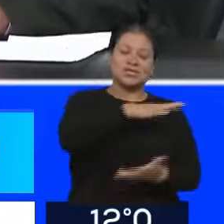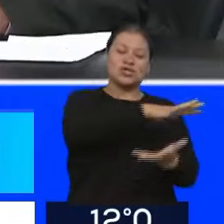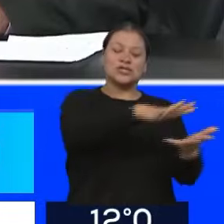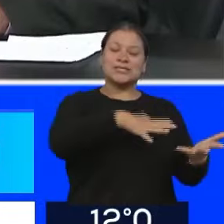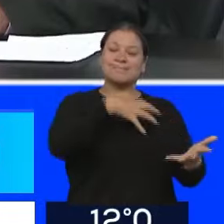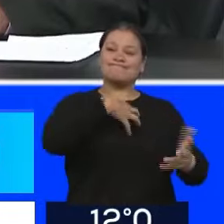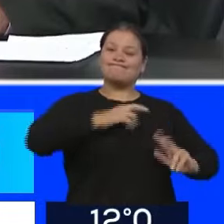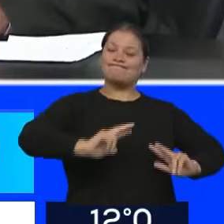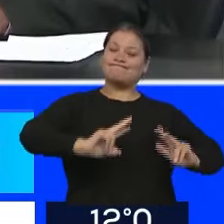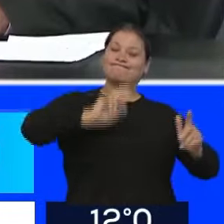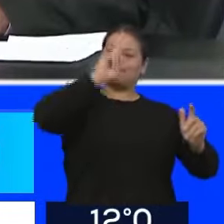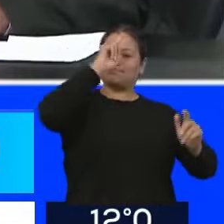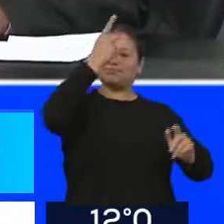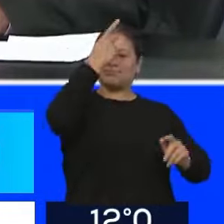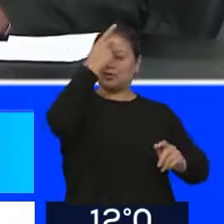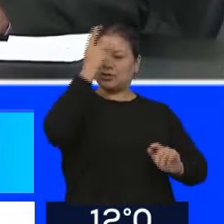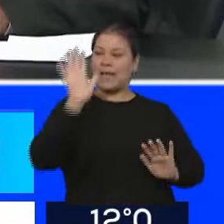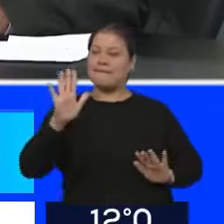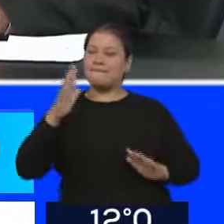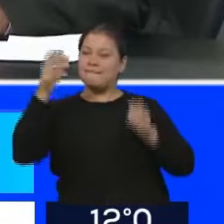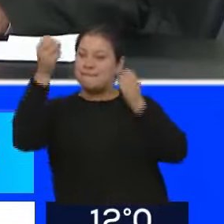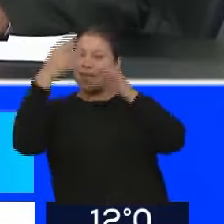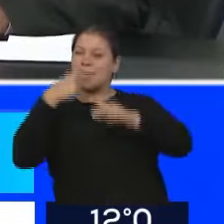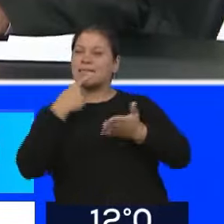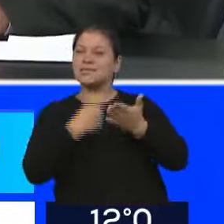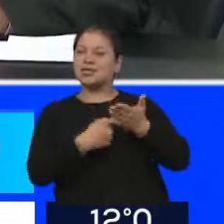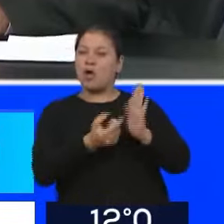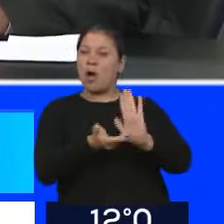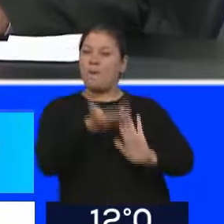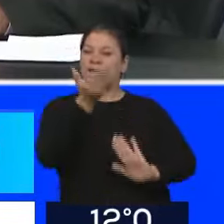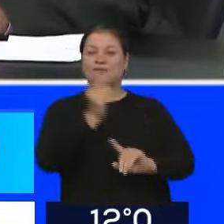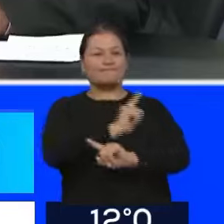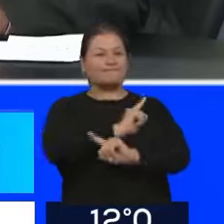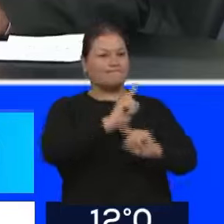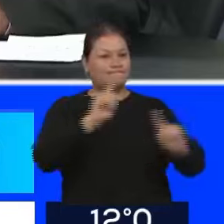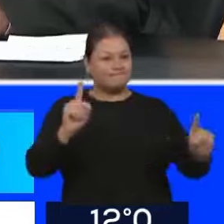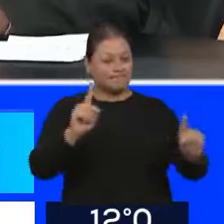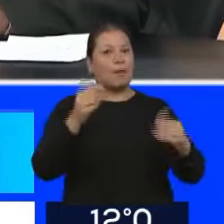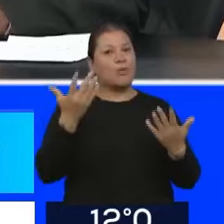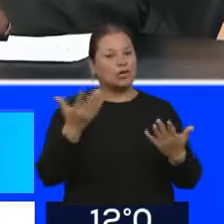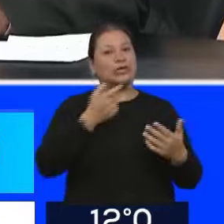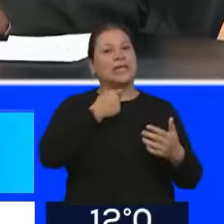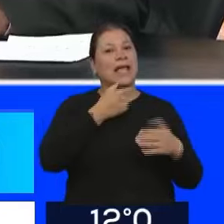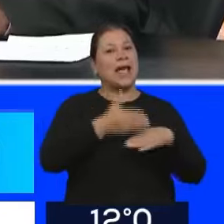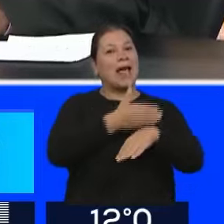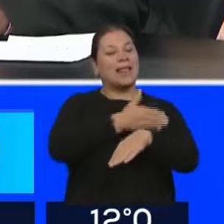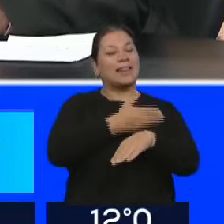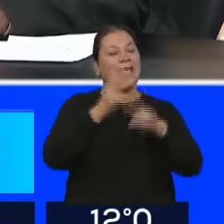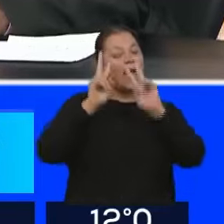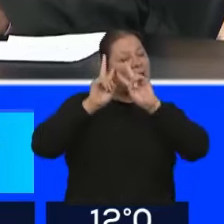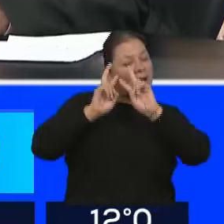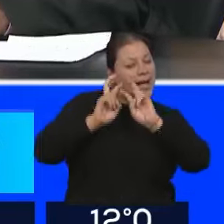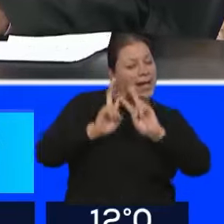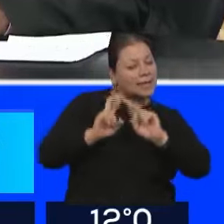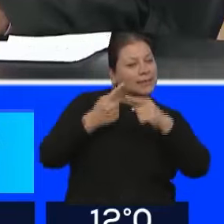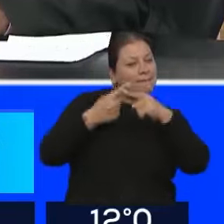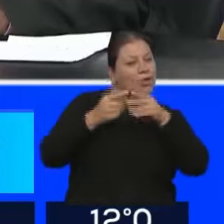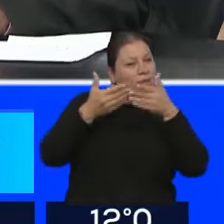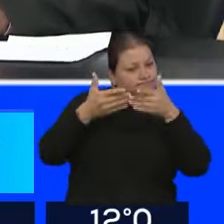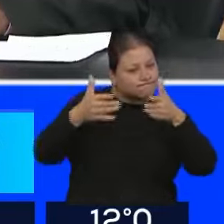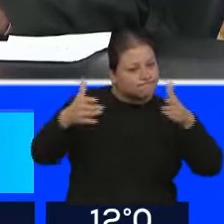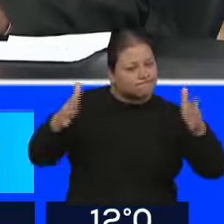ya vuelvo contigo, Marcelo. Dale. Por eso que me permití abrir el juego en el análisis político y en el tiempo de donde la política toma sus